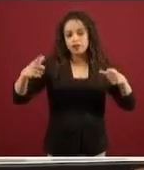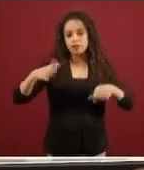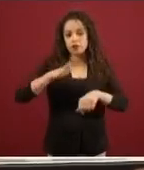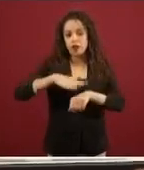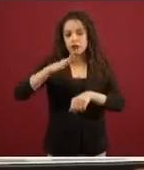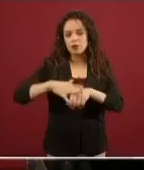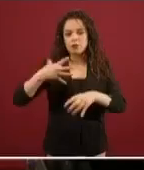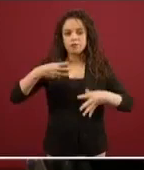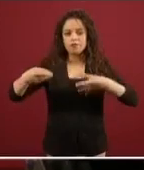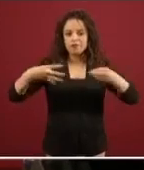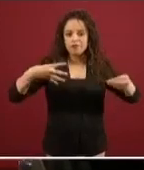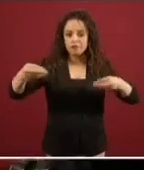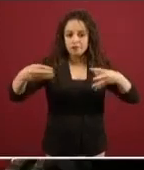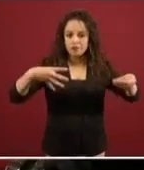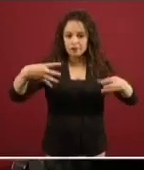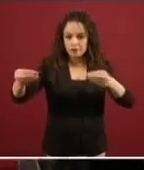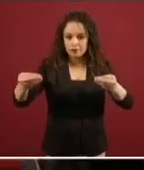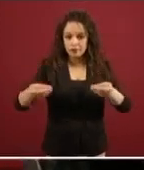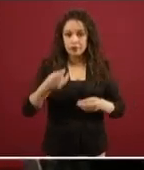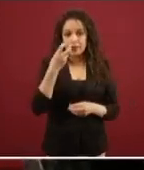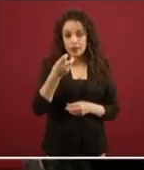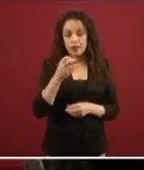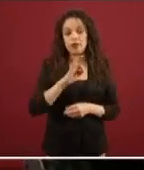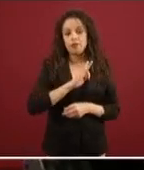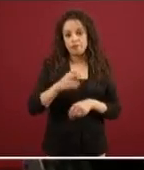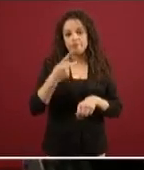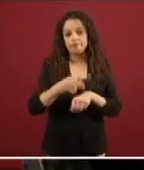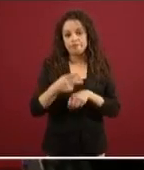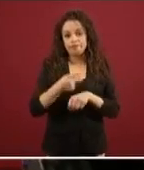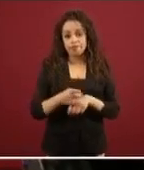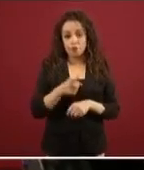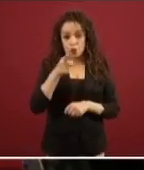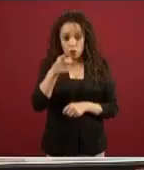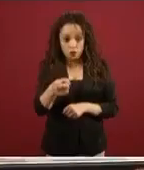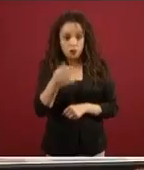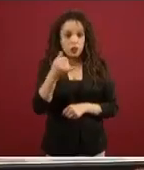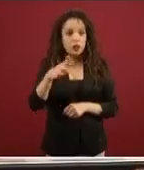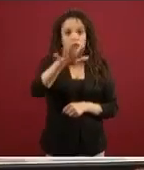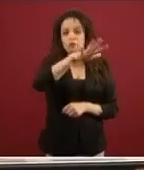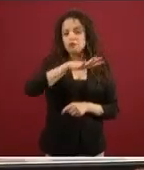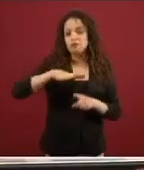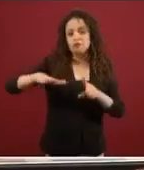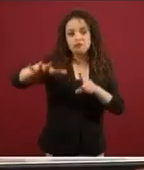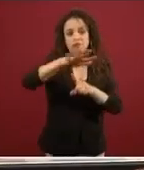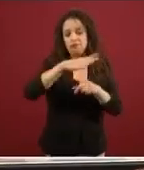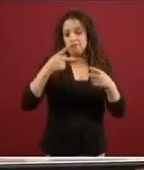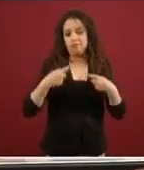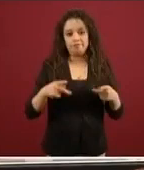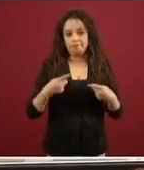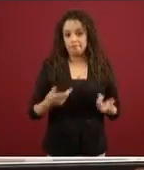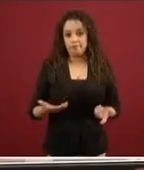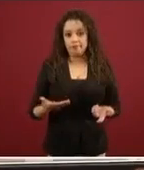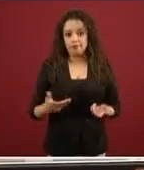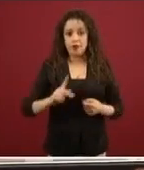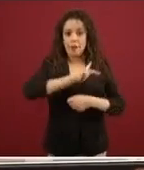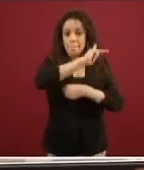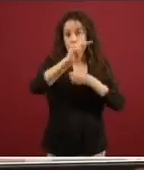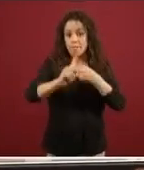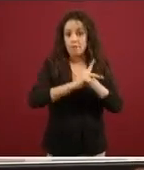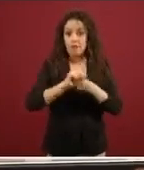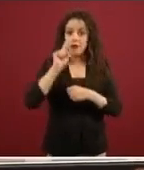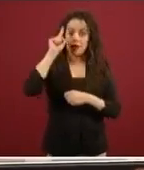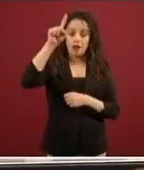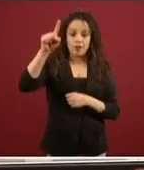todos y todas y eso no es deseable para nadie. Lo que le ocurrió a los países europeos,